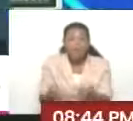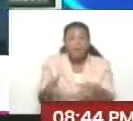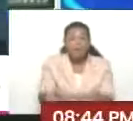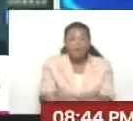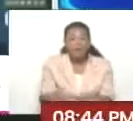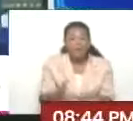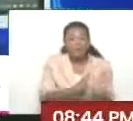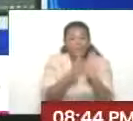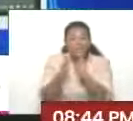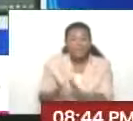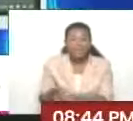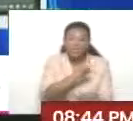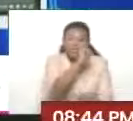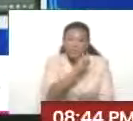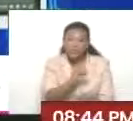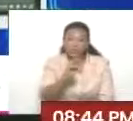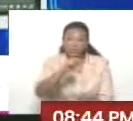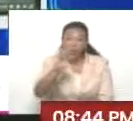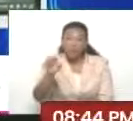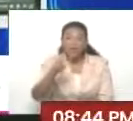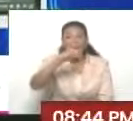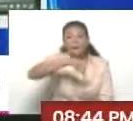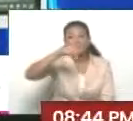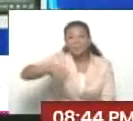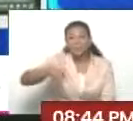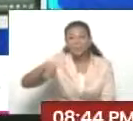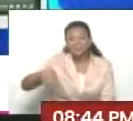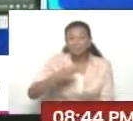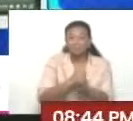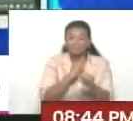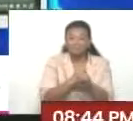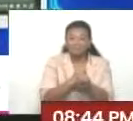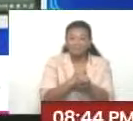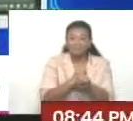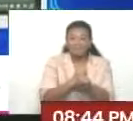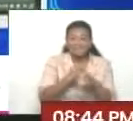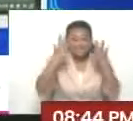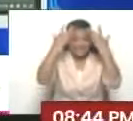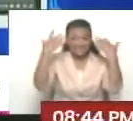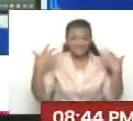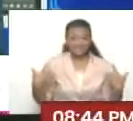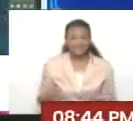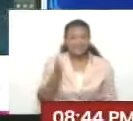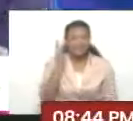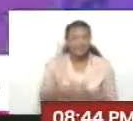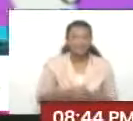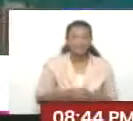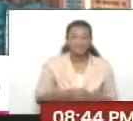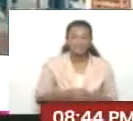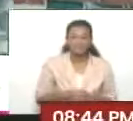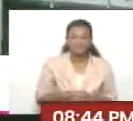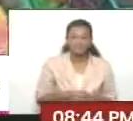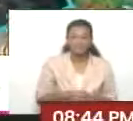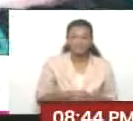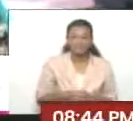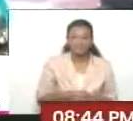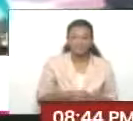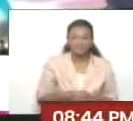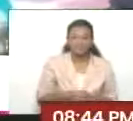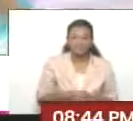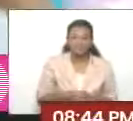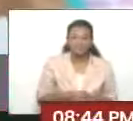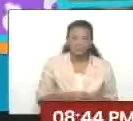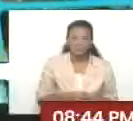a la zona APP con Yania Romero. Adelante, Yania.